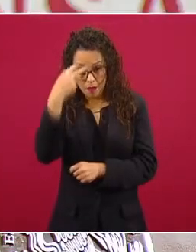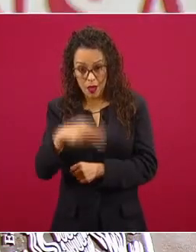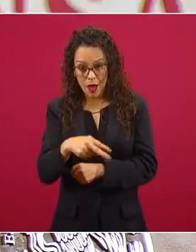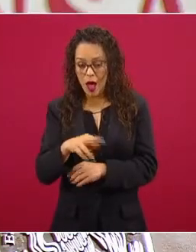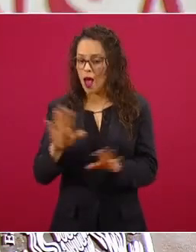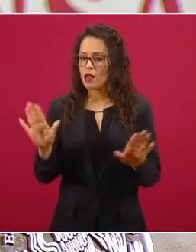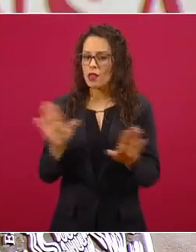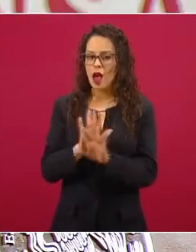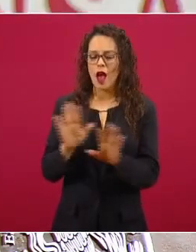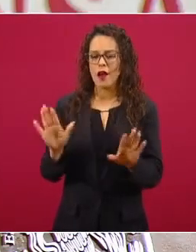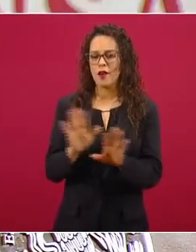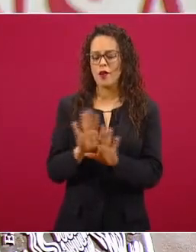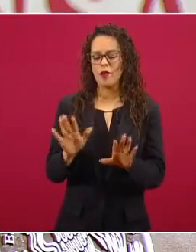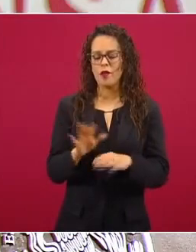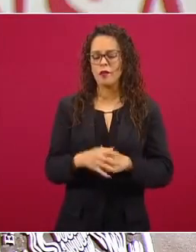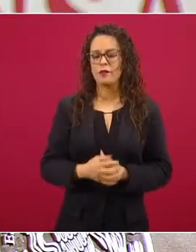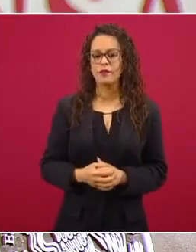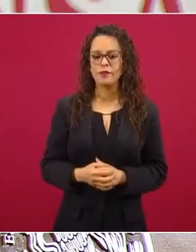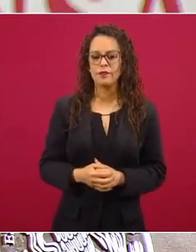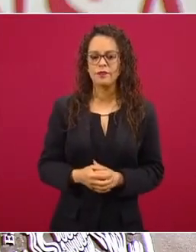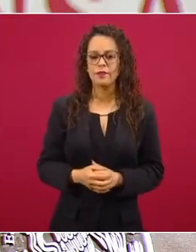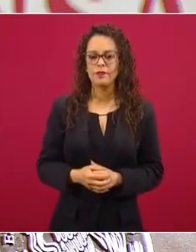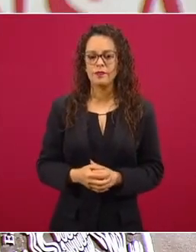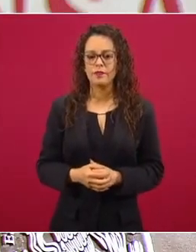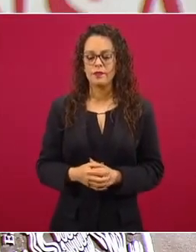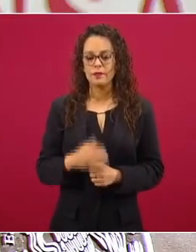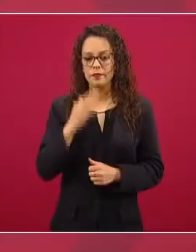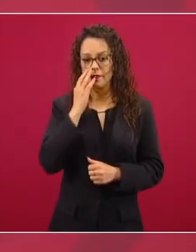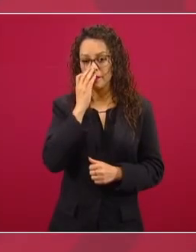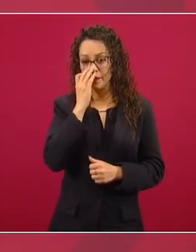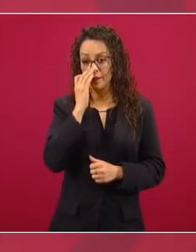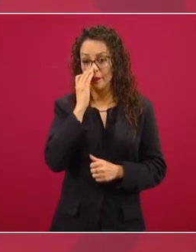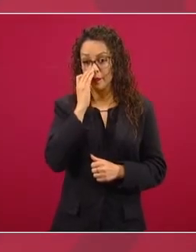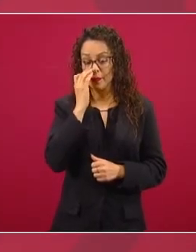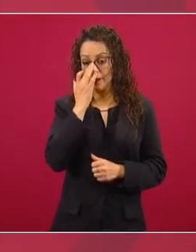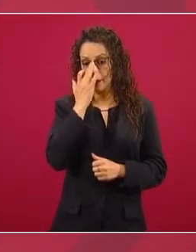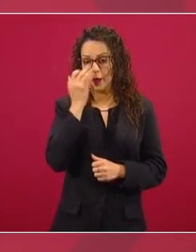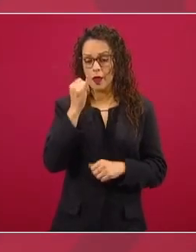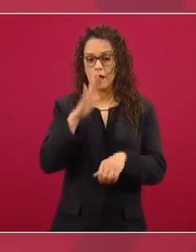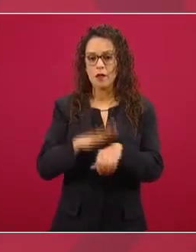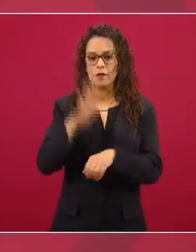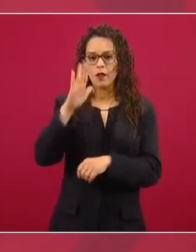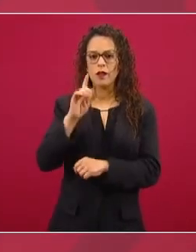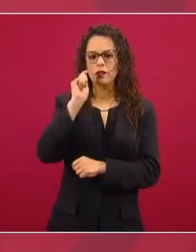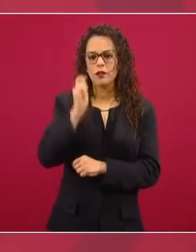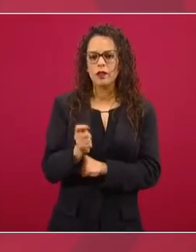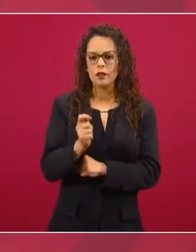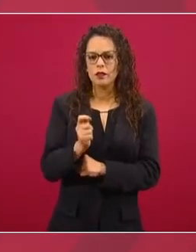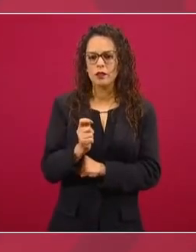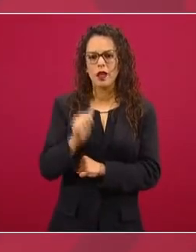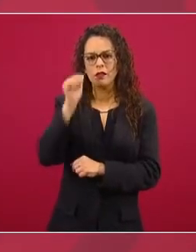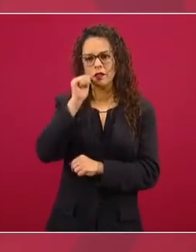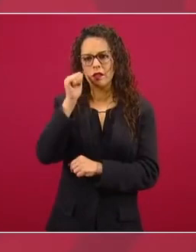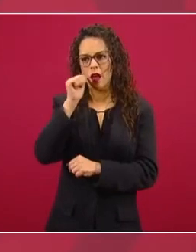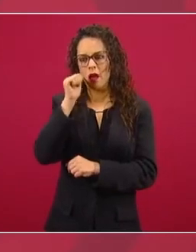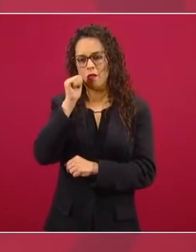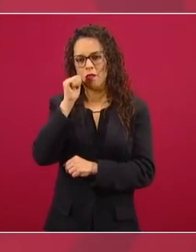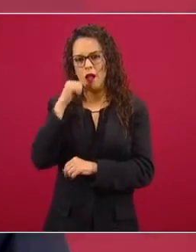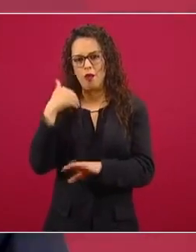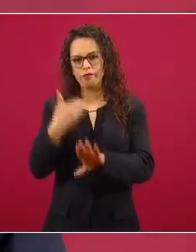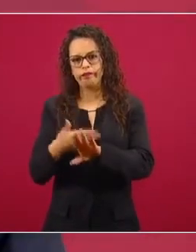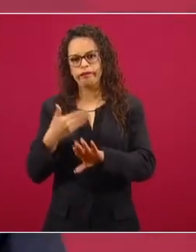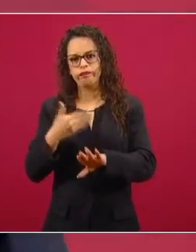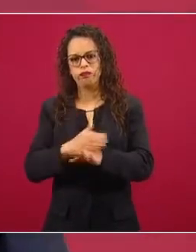sobre todo las expresiones, la descalificación a los mexicanos. Eso